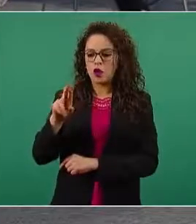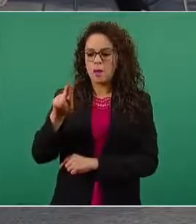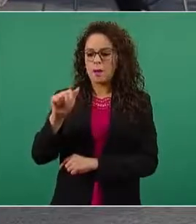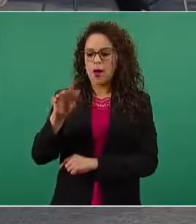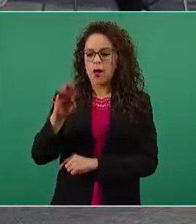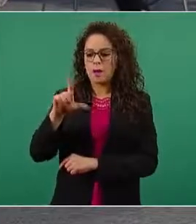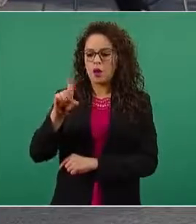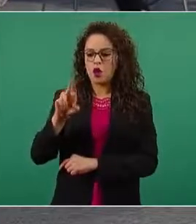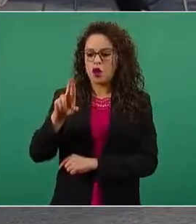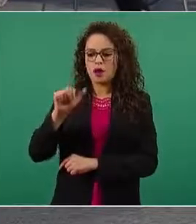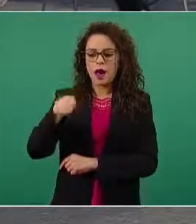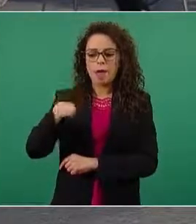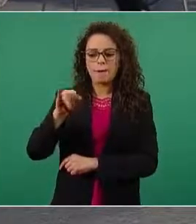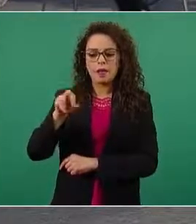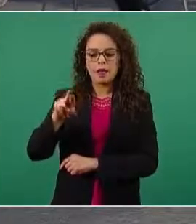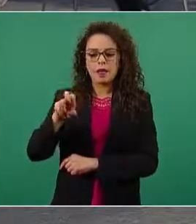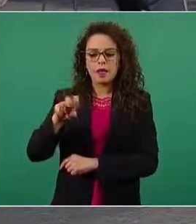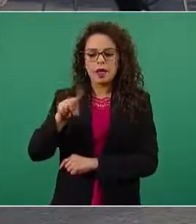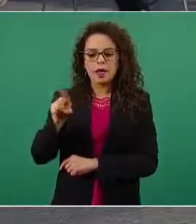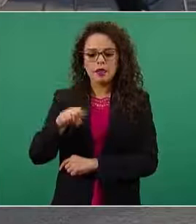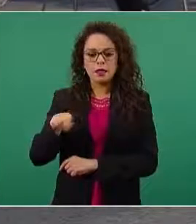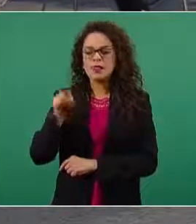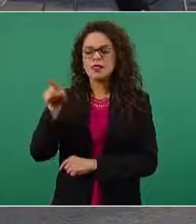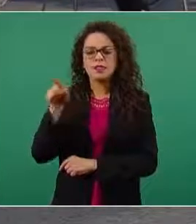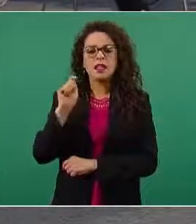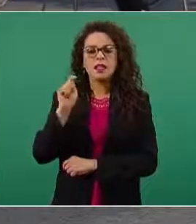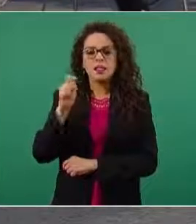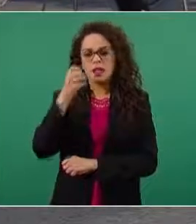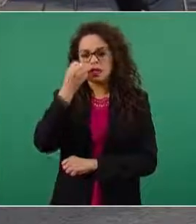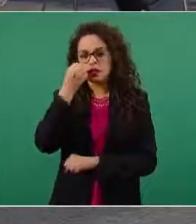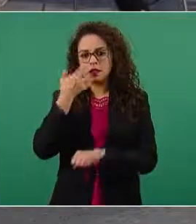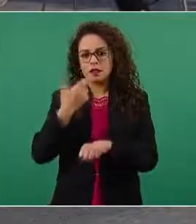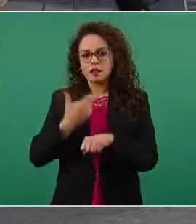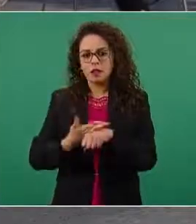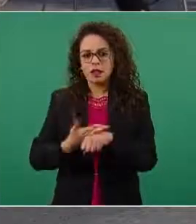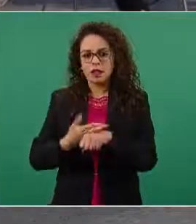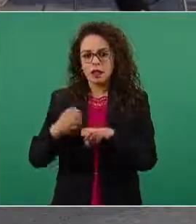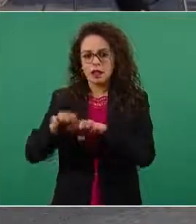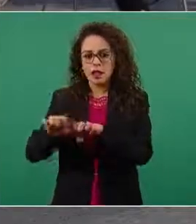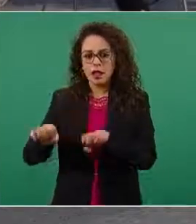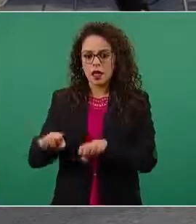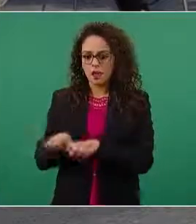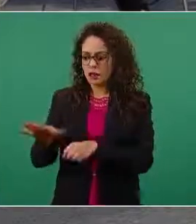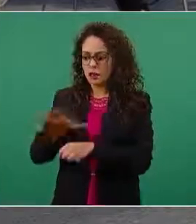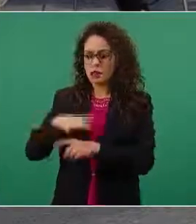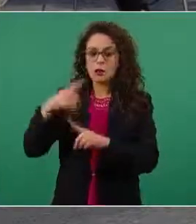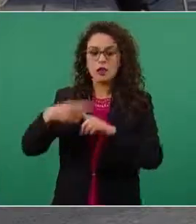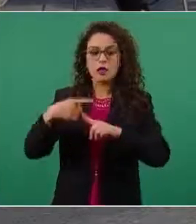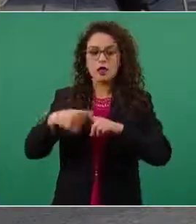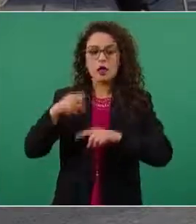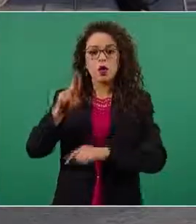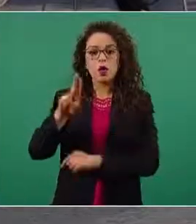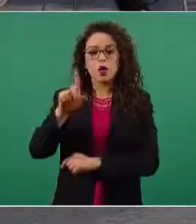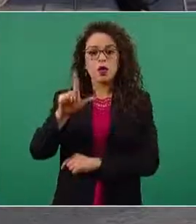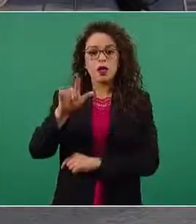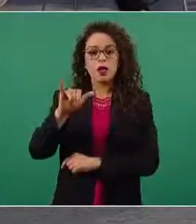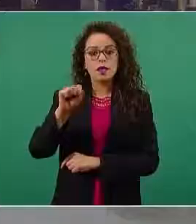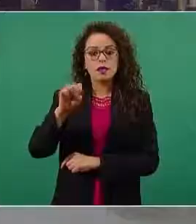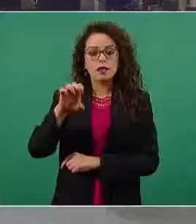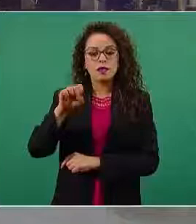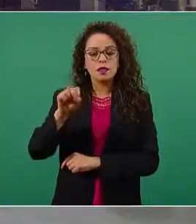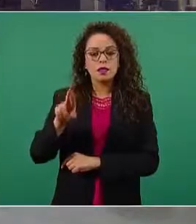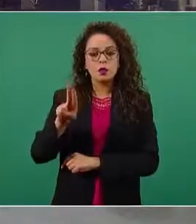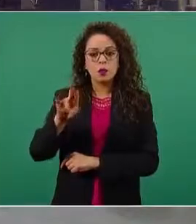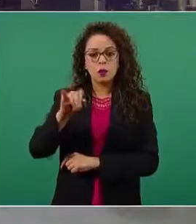Puga. Él fue el secretario de gabinete de Ulises Ruiz y fue